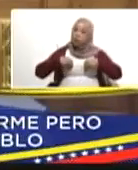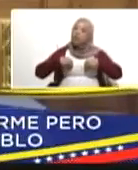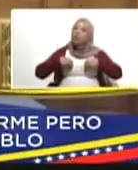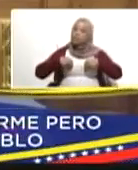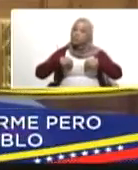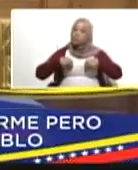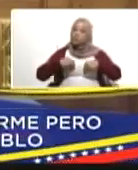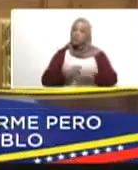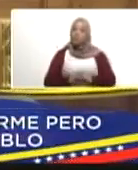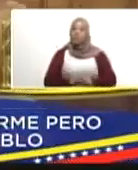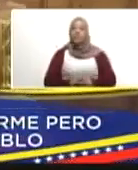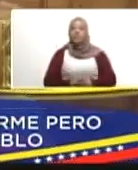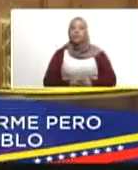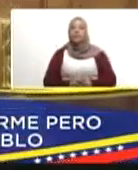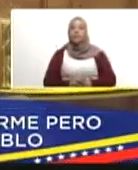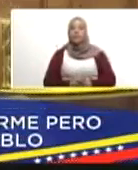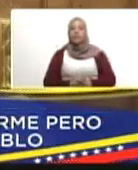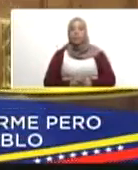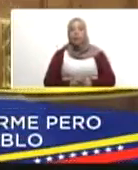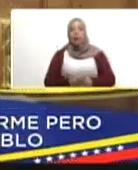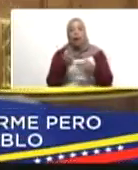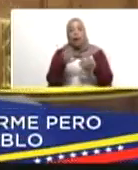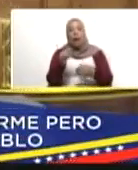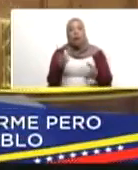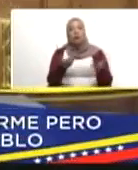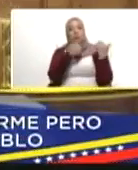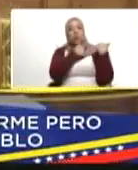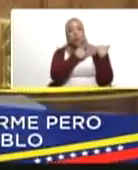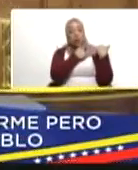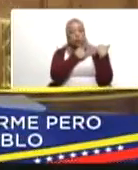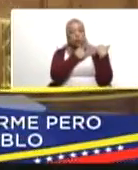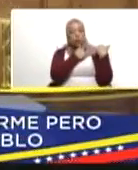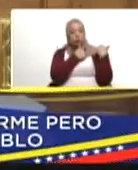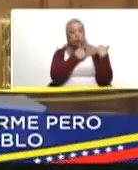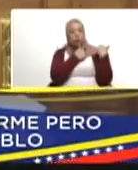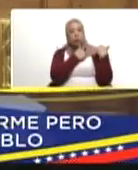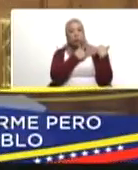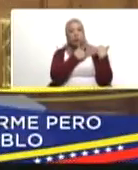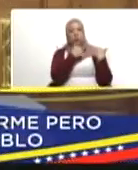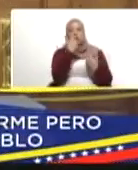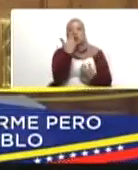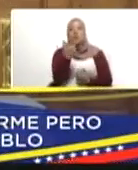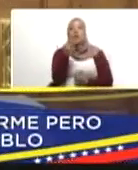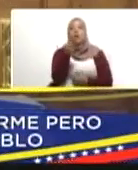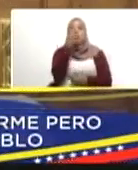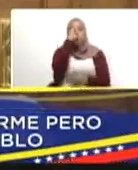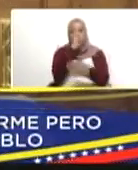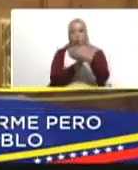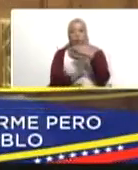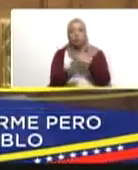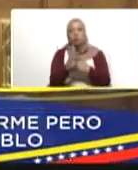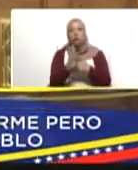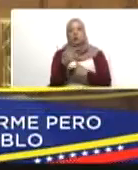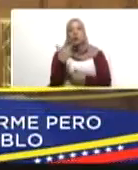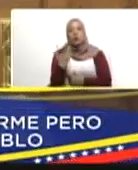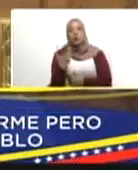asumidas y ahí están los resultados pues las 3r nos han guiado